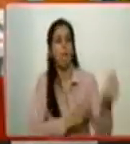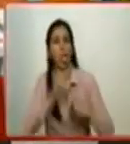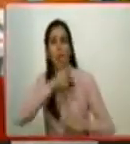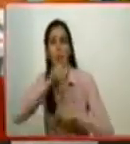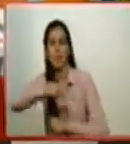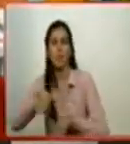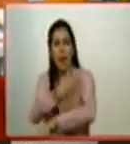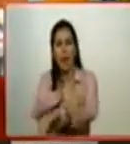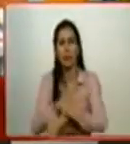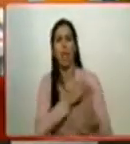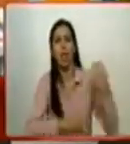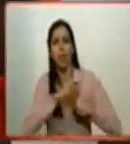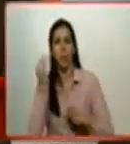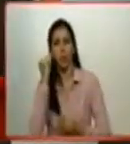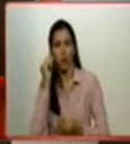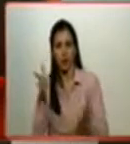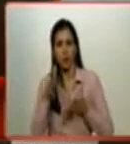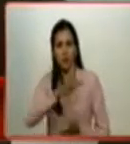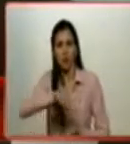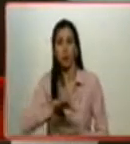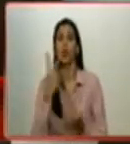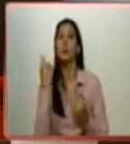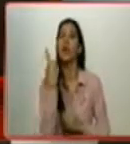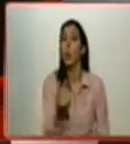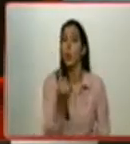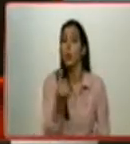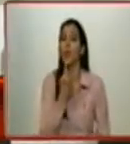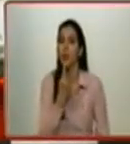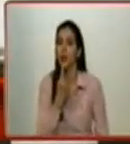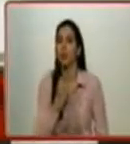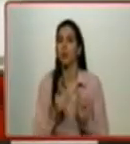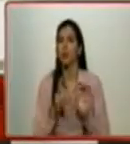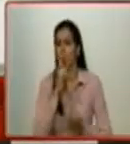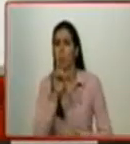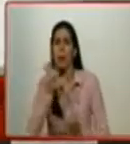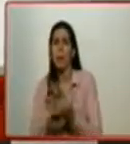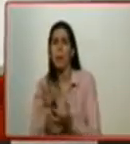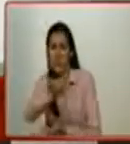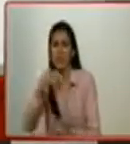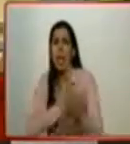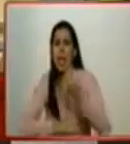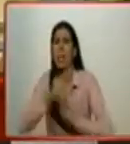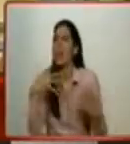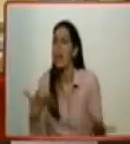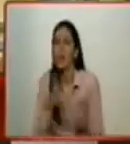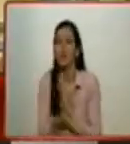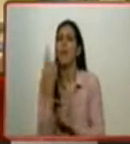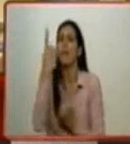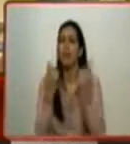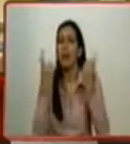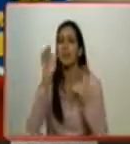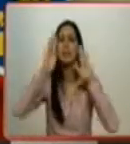casa a casa. Linda Amaro fue electa en el circuito número uno. Destacó que una de las problemáticas que más aqueja al colectivo es la deficiencia en